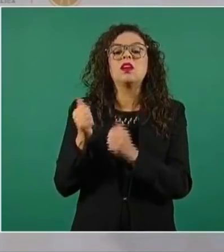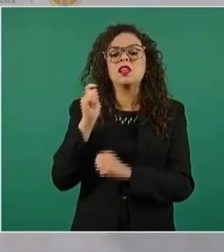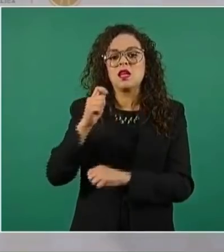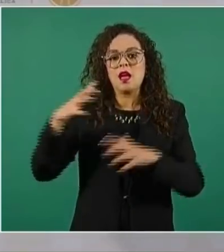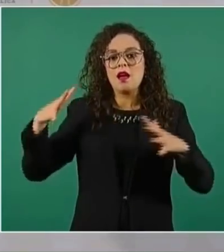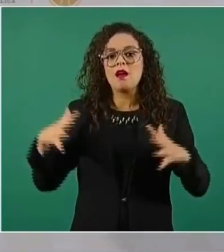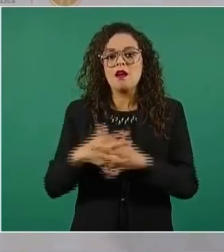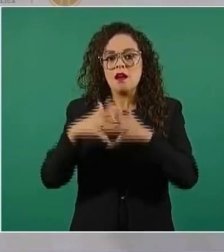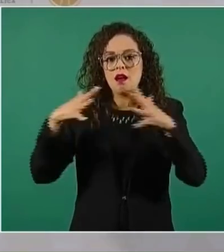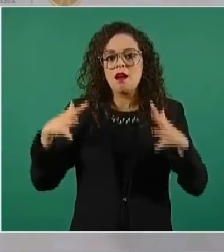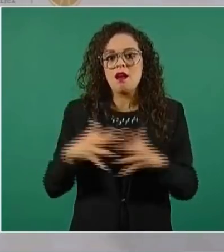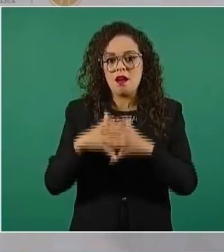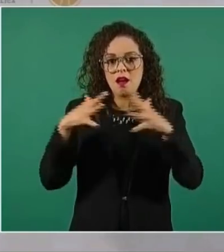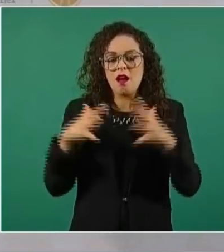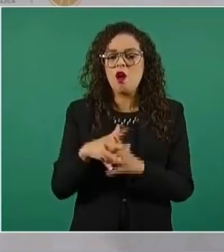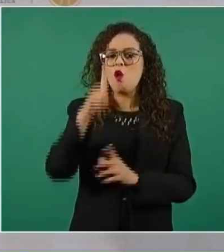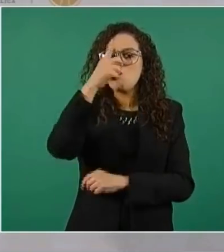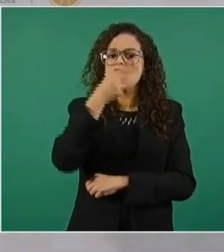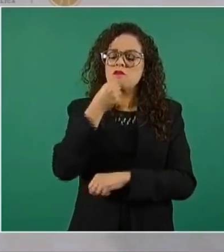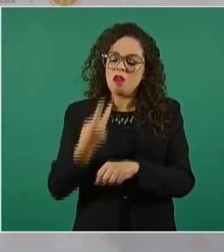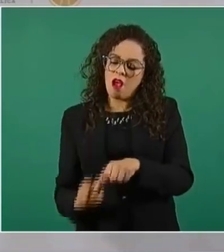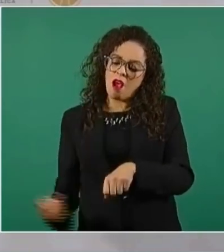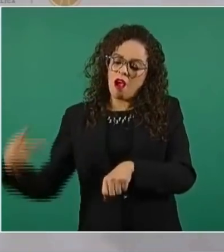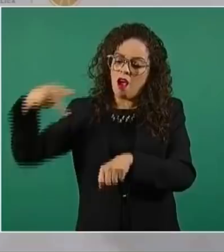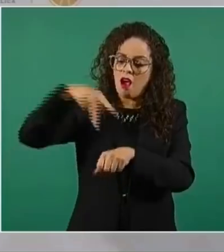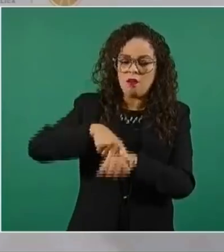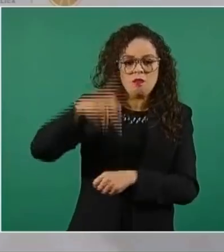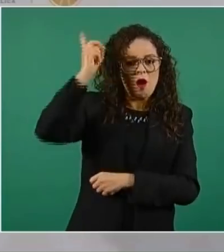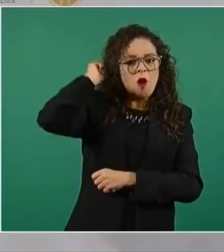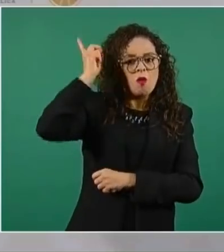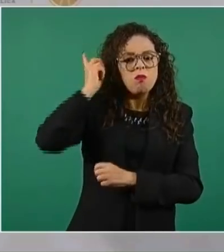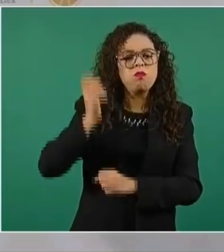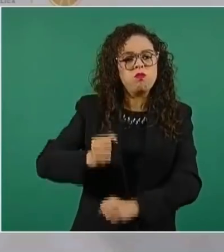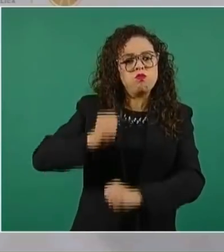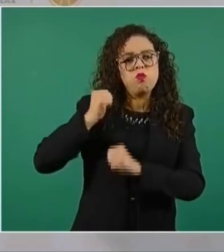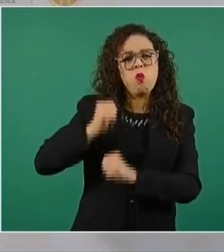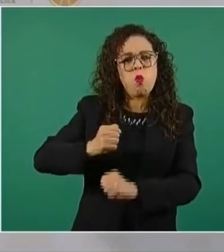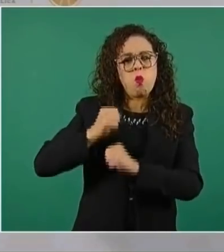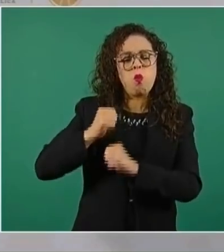a caballo que figuraba ser el apóstol Santiago,